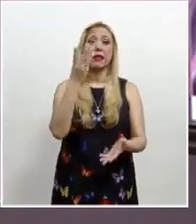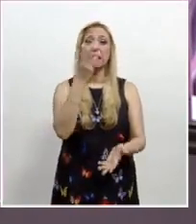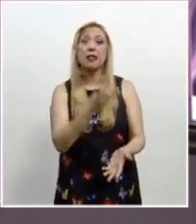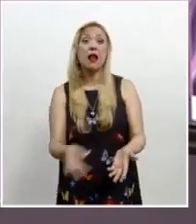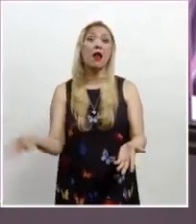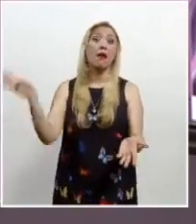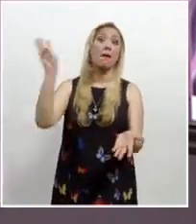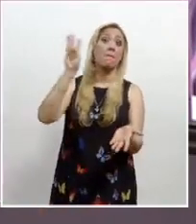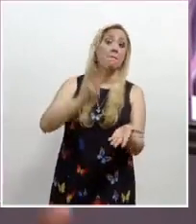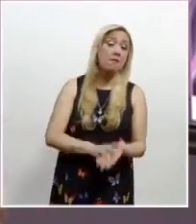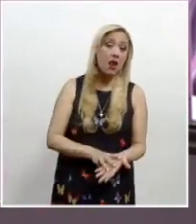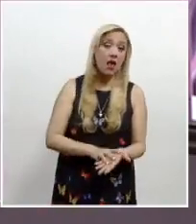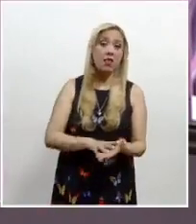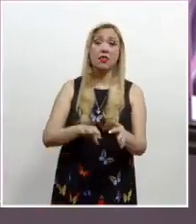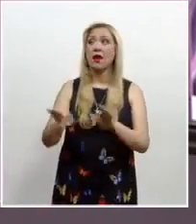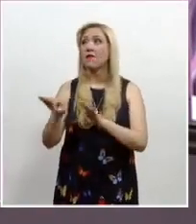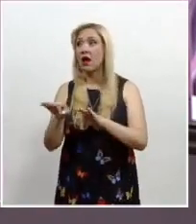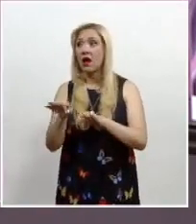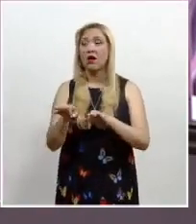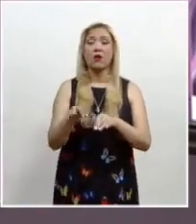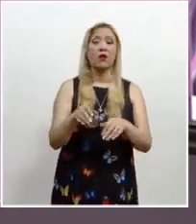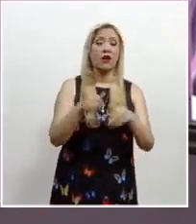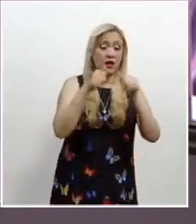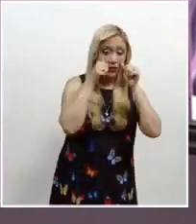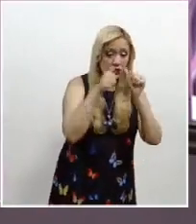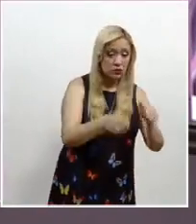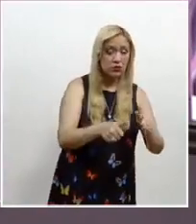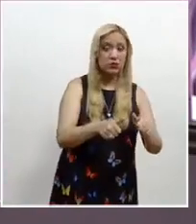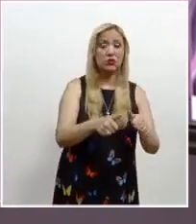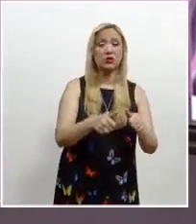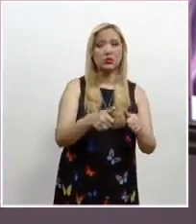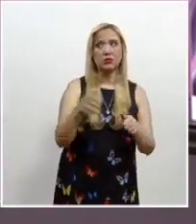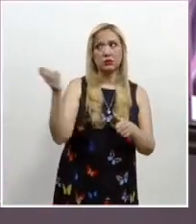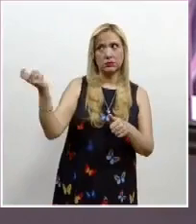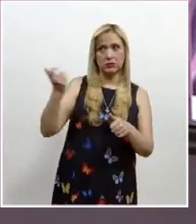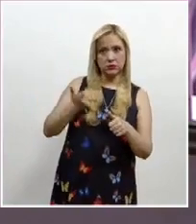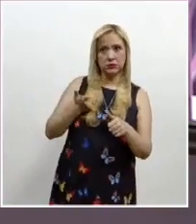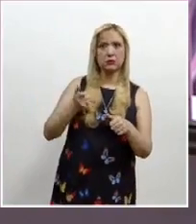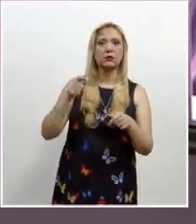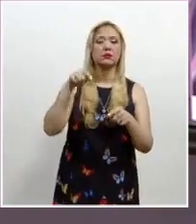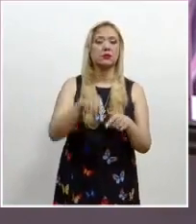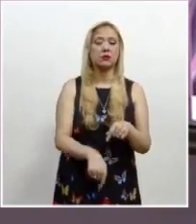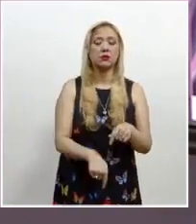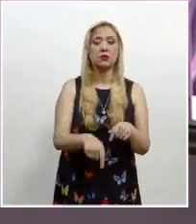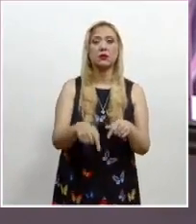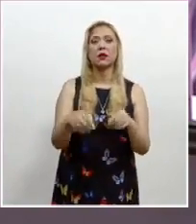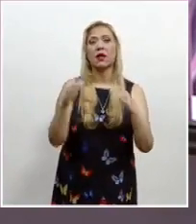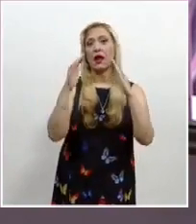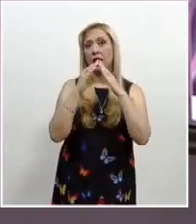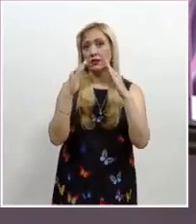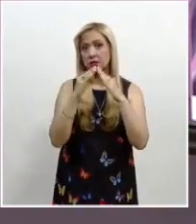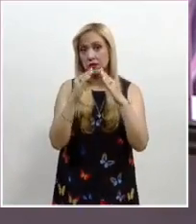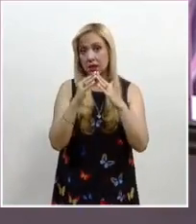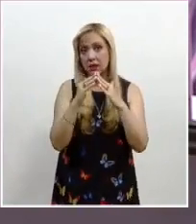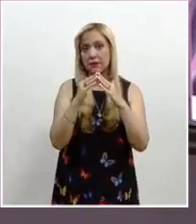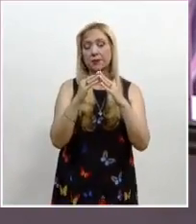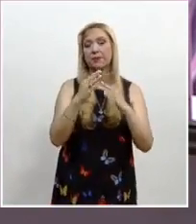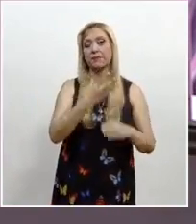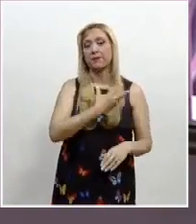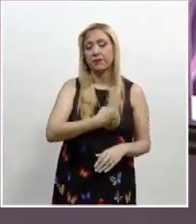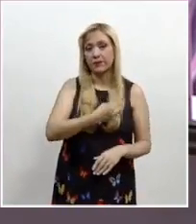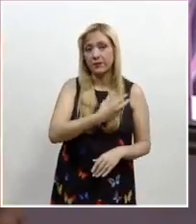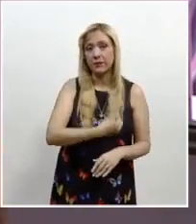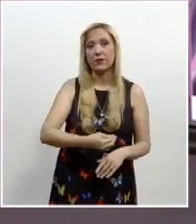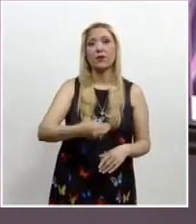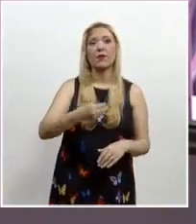triple jornada laboral, atendiendo el trabajo remunerado, atendiendo el hogar, atendiendo a las hijas